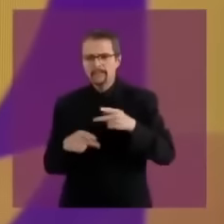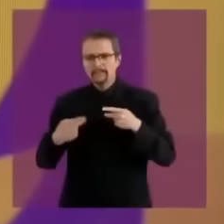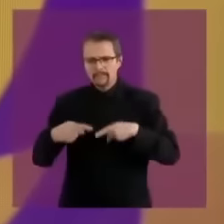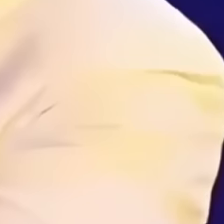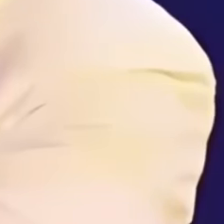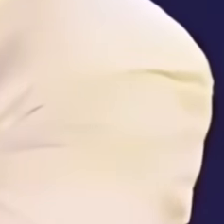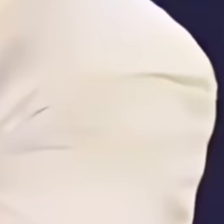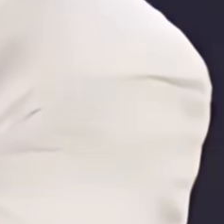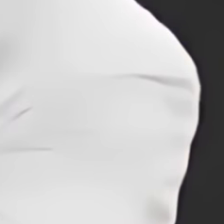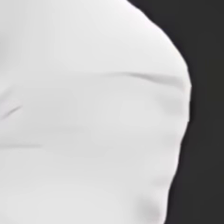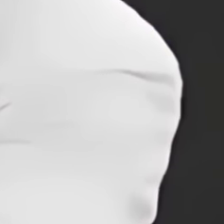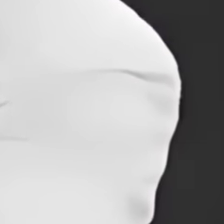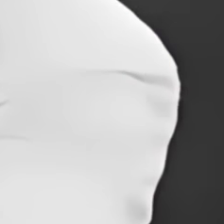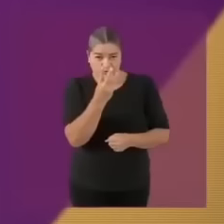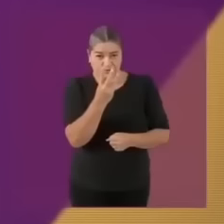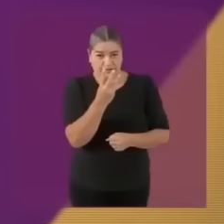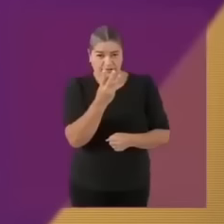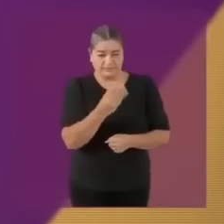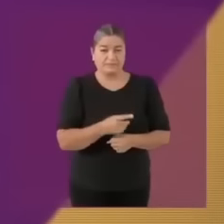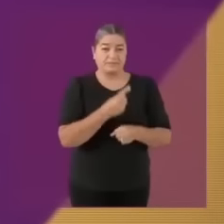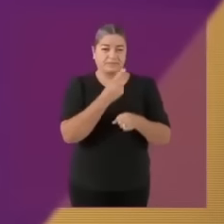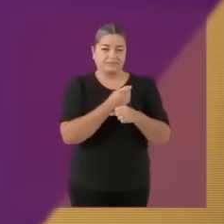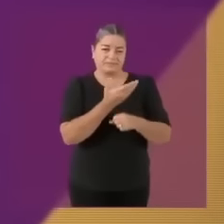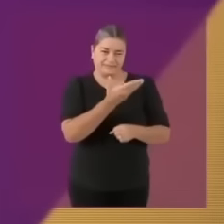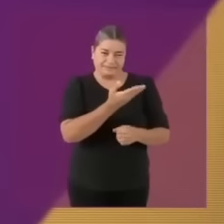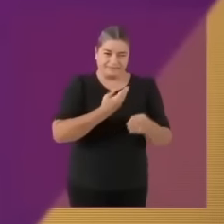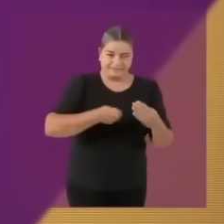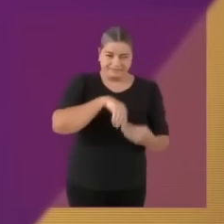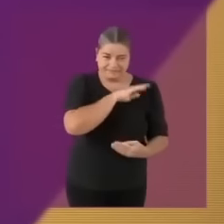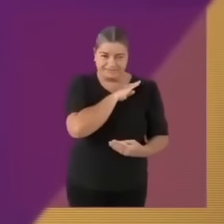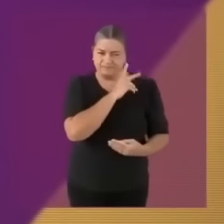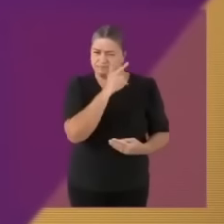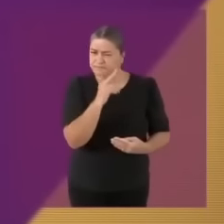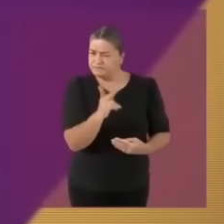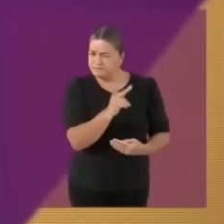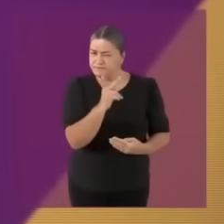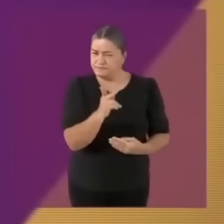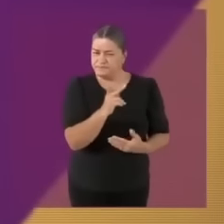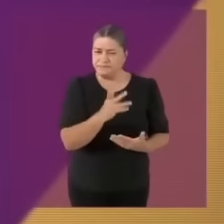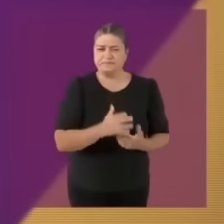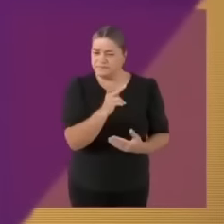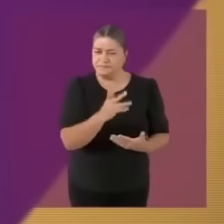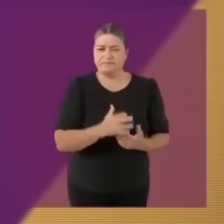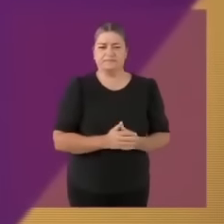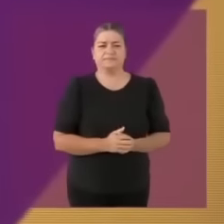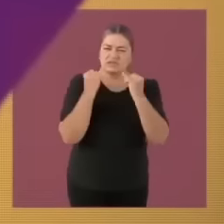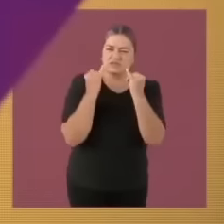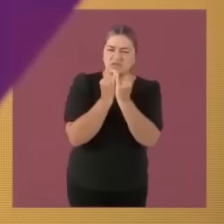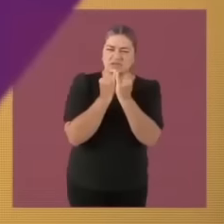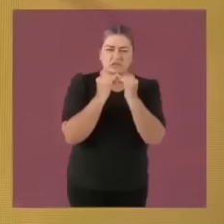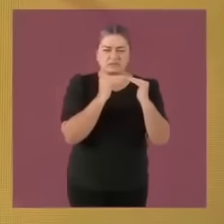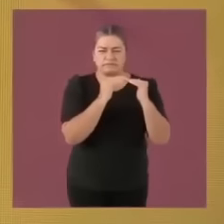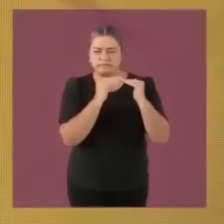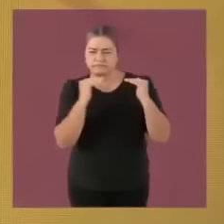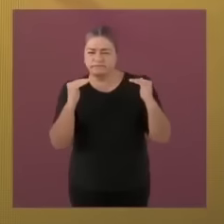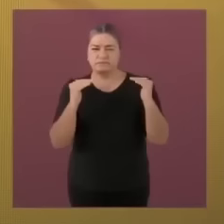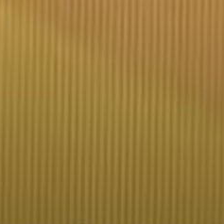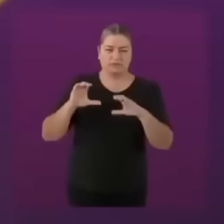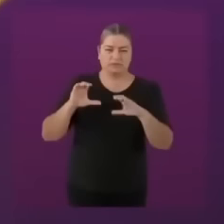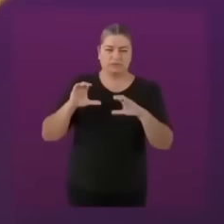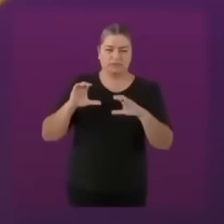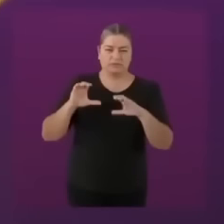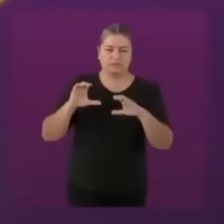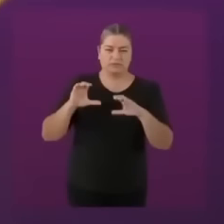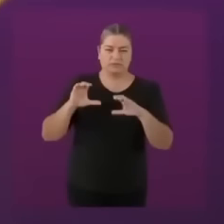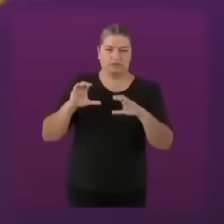Sí, cómo no. La pregunta dice así: ¿cuál es su integrante preferido de BTMC? Muy buena pregunta. Espera,